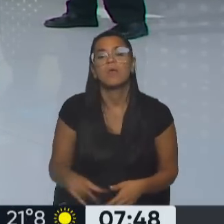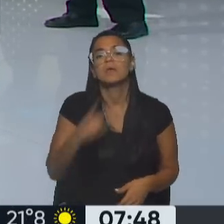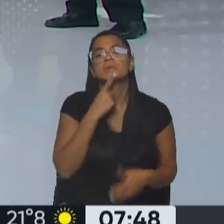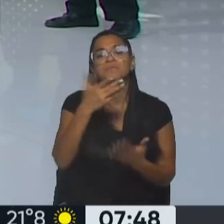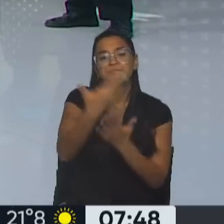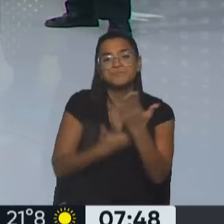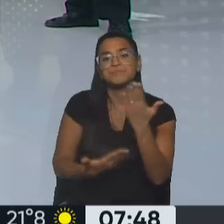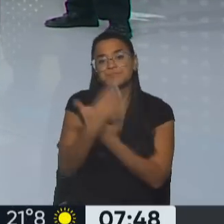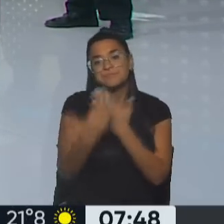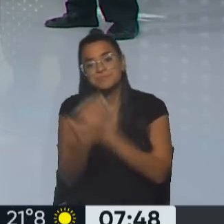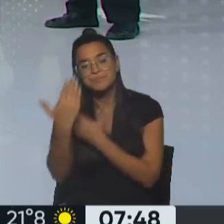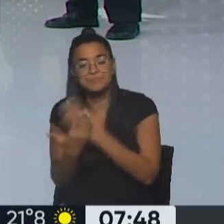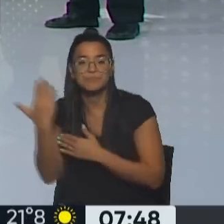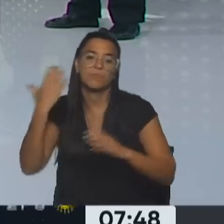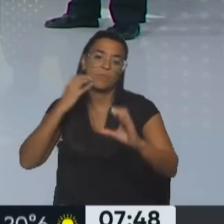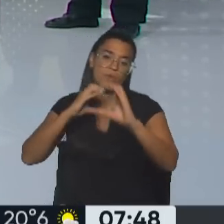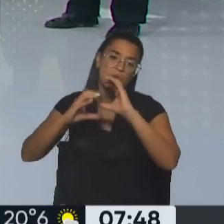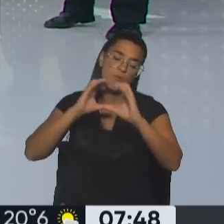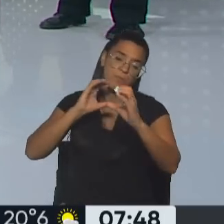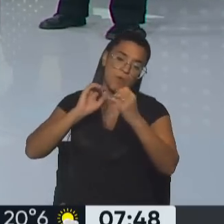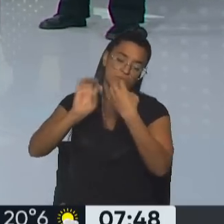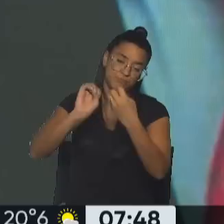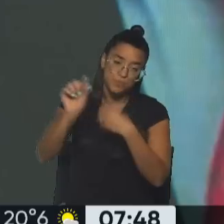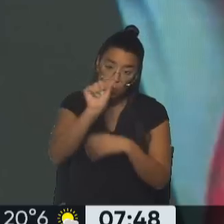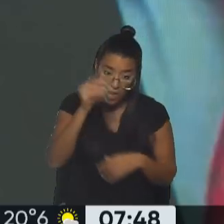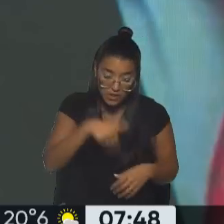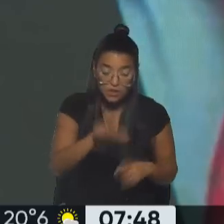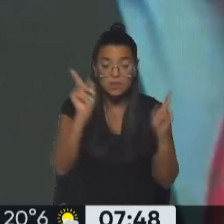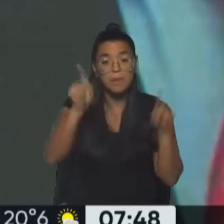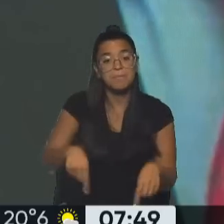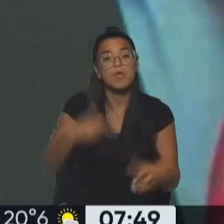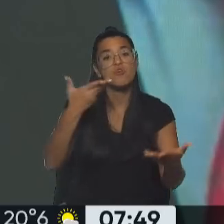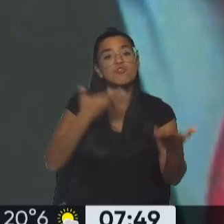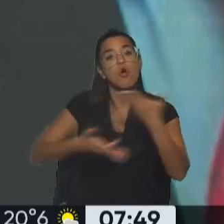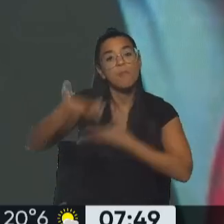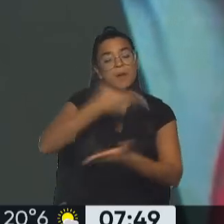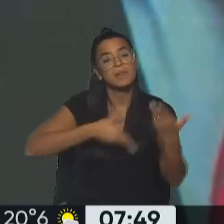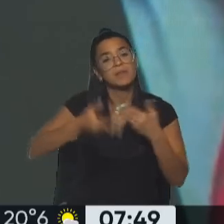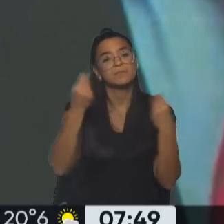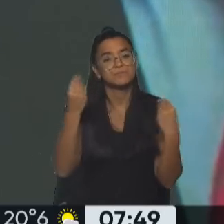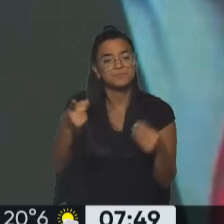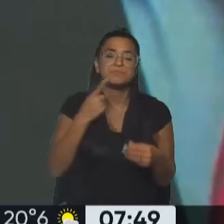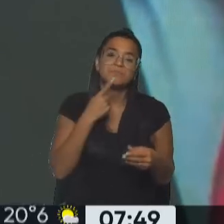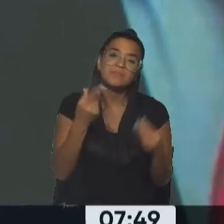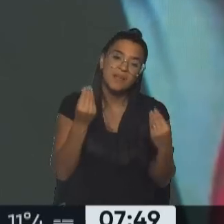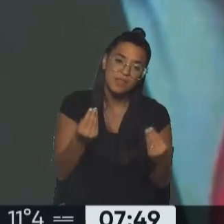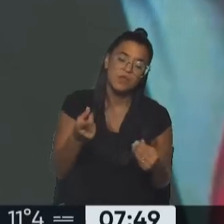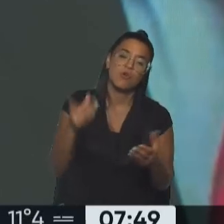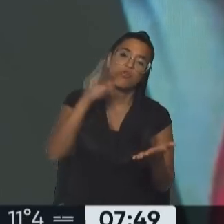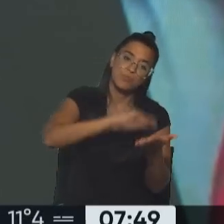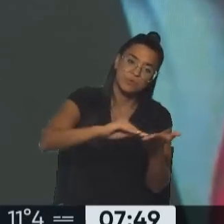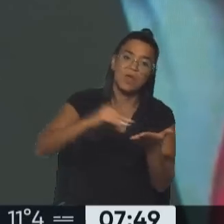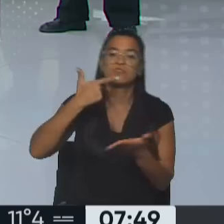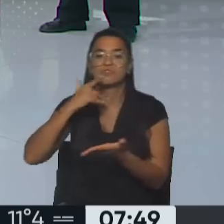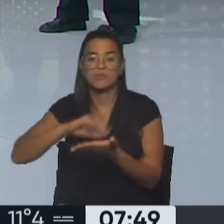de lo que recién estábamos compartiendo con Néstor Espósito. En un ratito también vamos a estar compartiendo con ustedes lo que han indicado diputados y